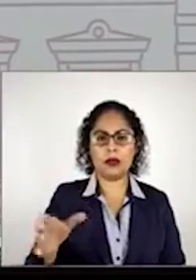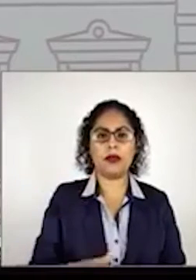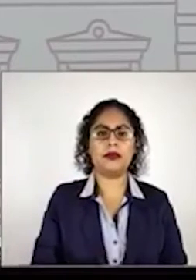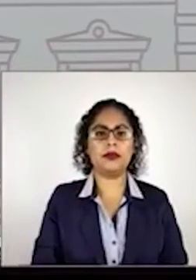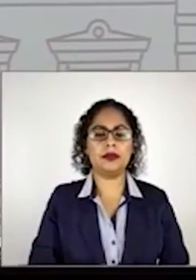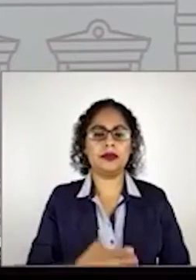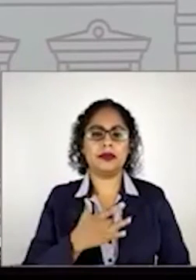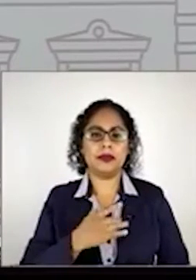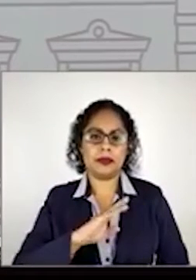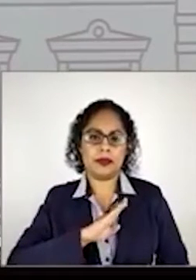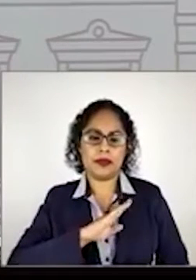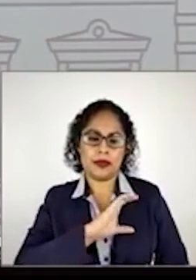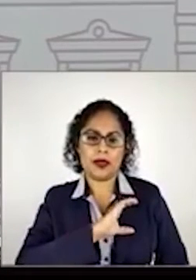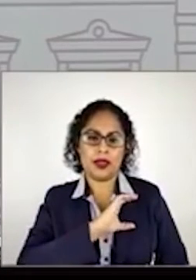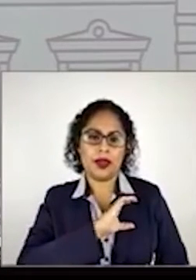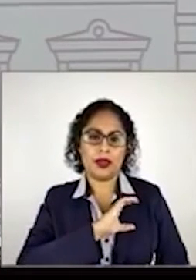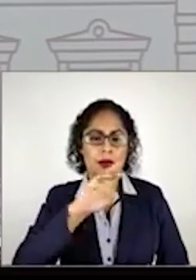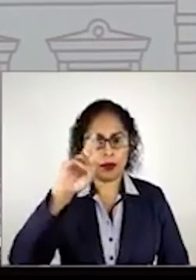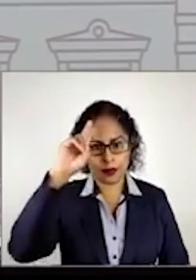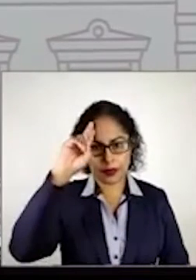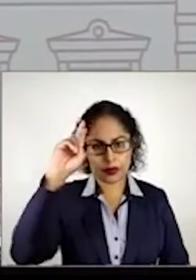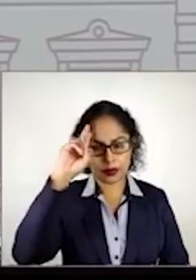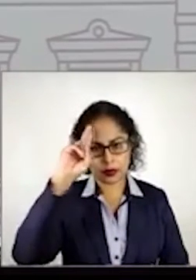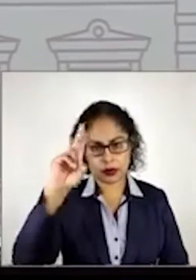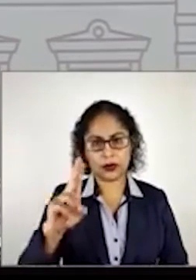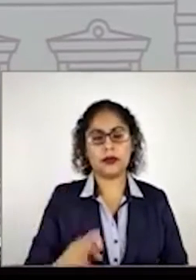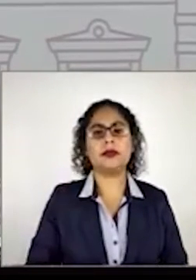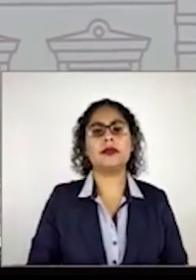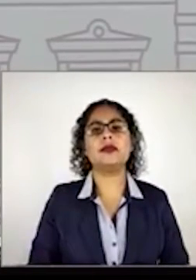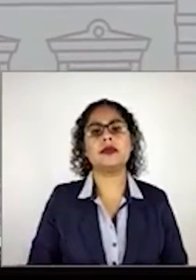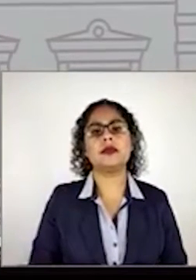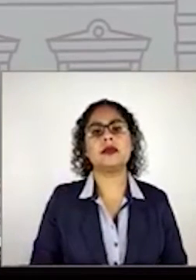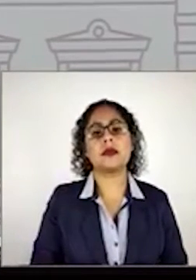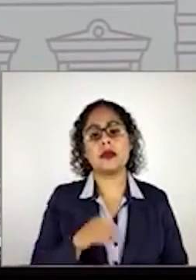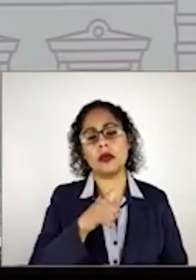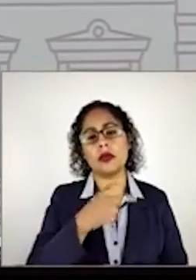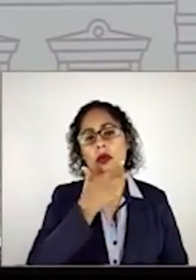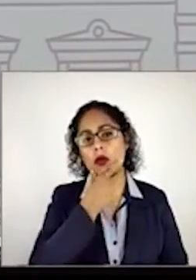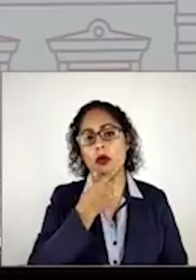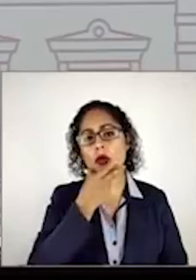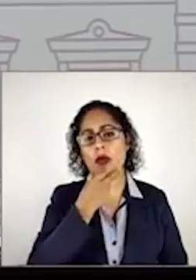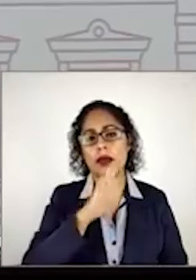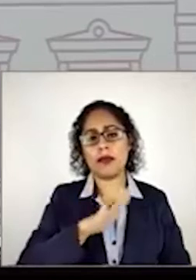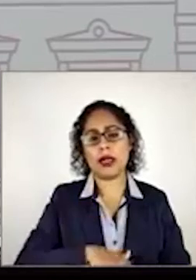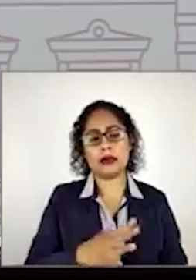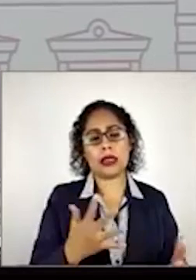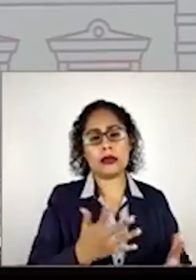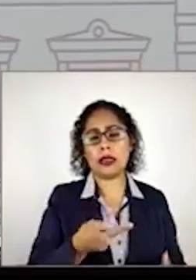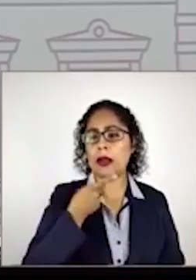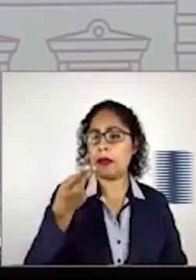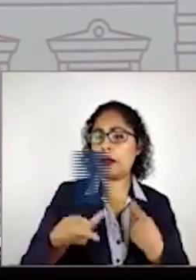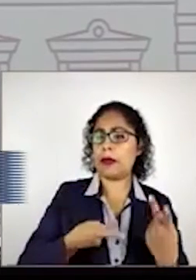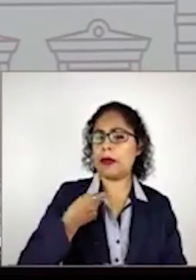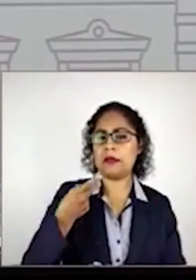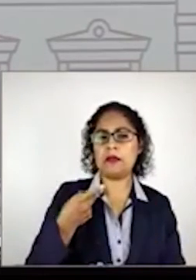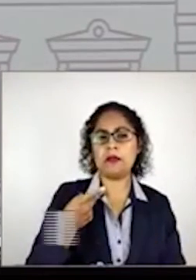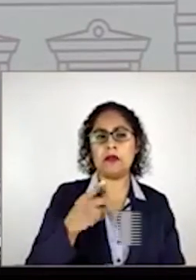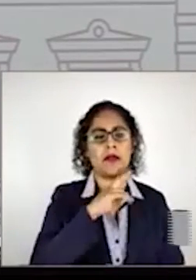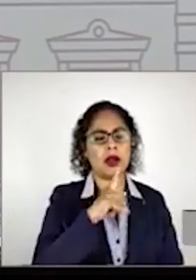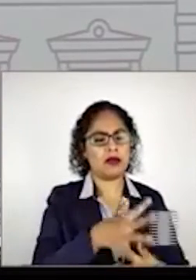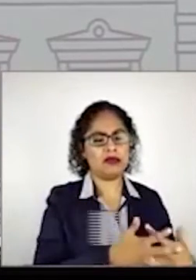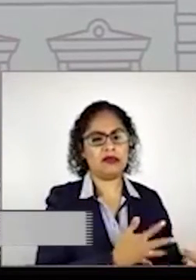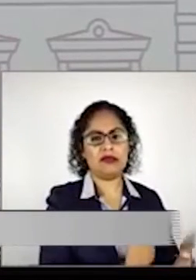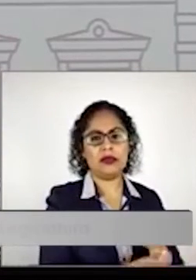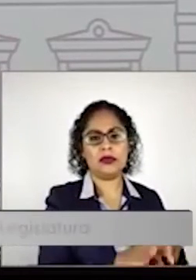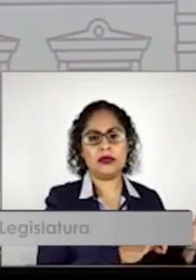querido Pascual fue un hombre más de hechos que de palabras, siempre sensible ante